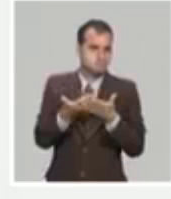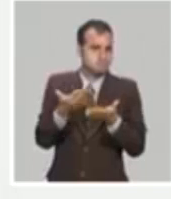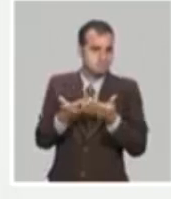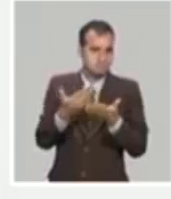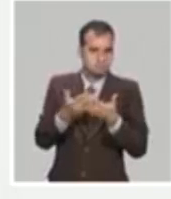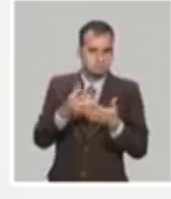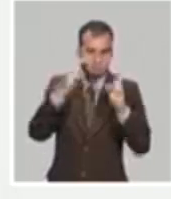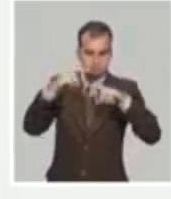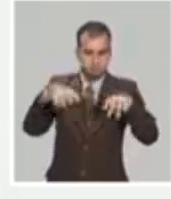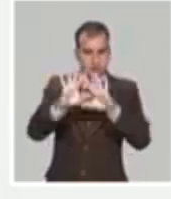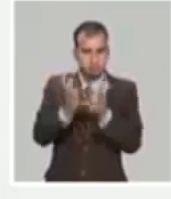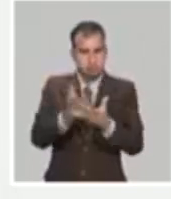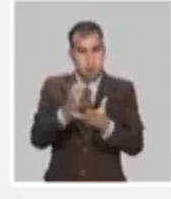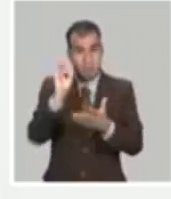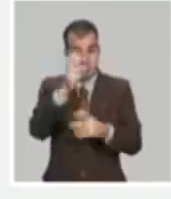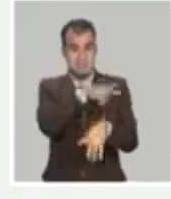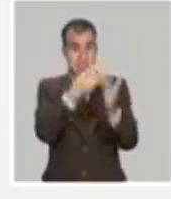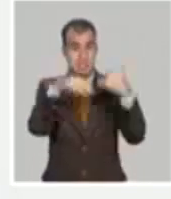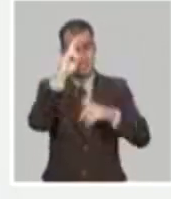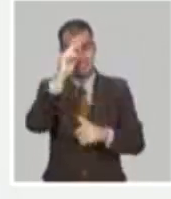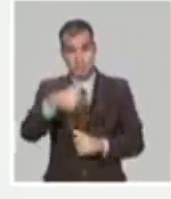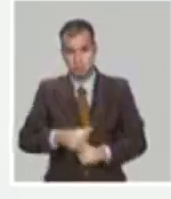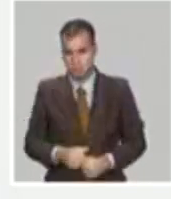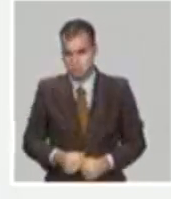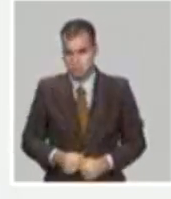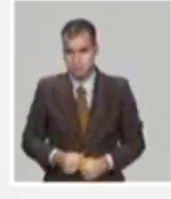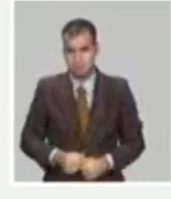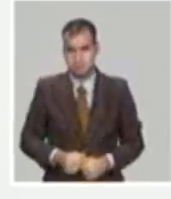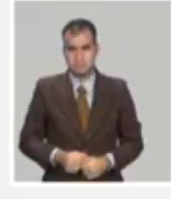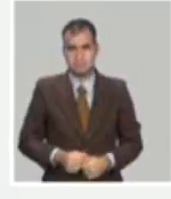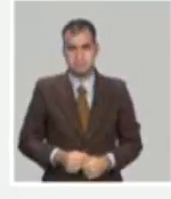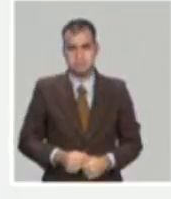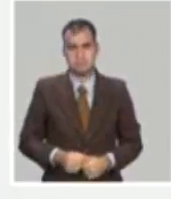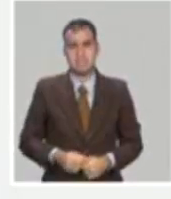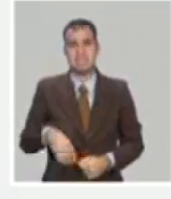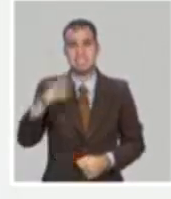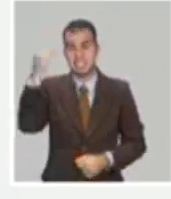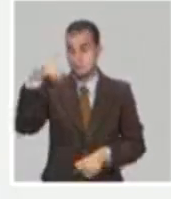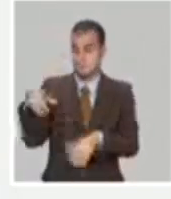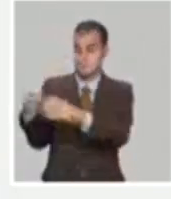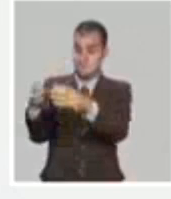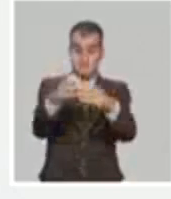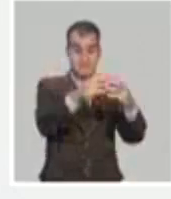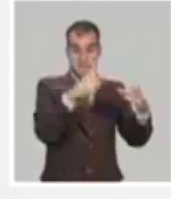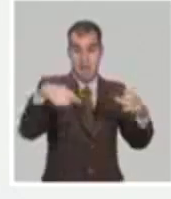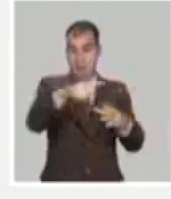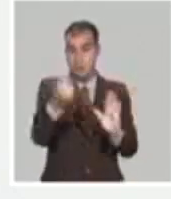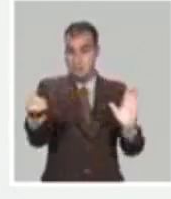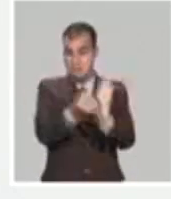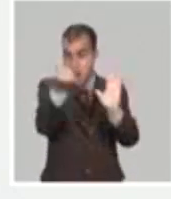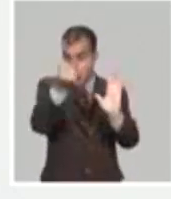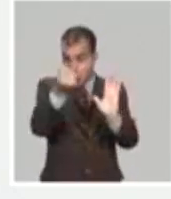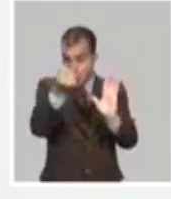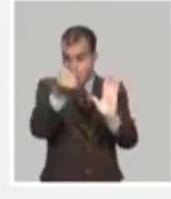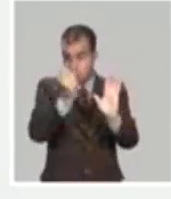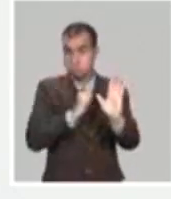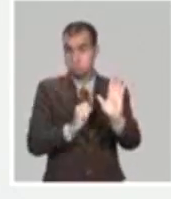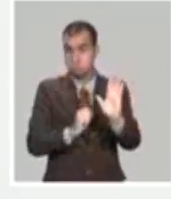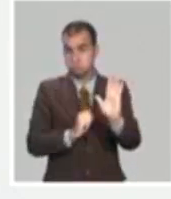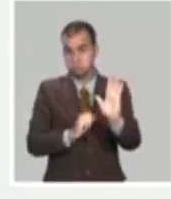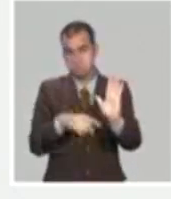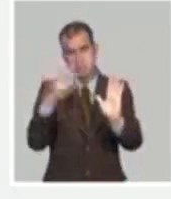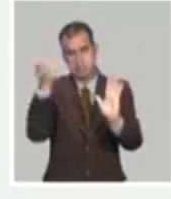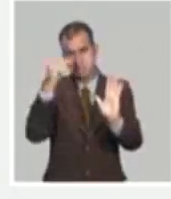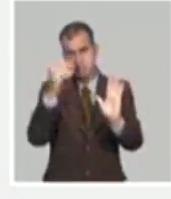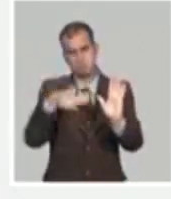Salud Pública, están previstos, las consideraciones de los comités de ética que avalan el desarrollo de la intervención, yo creo que prácticamente todos